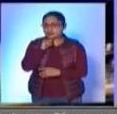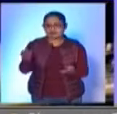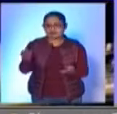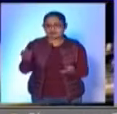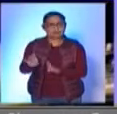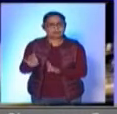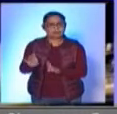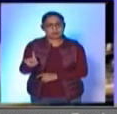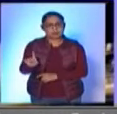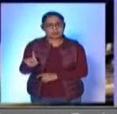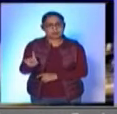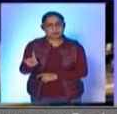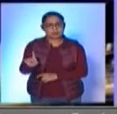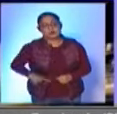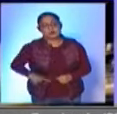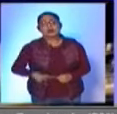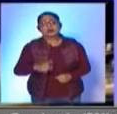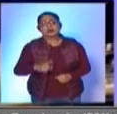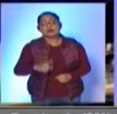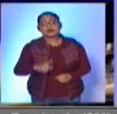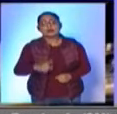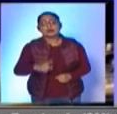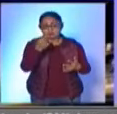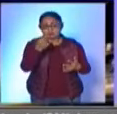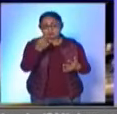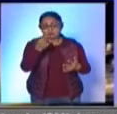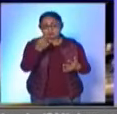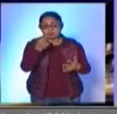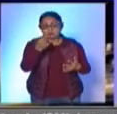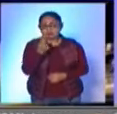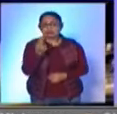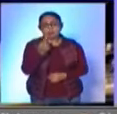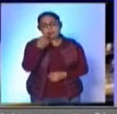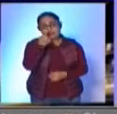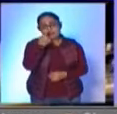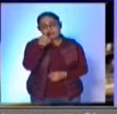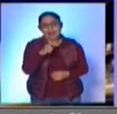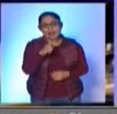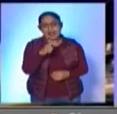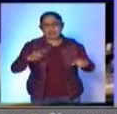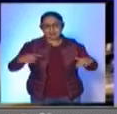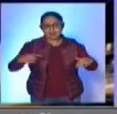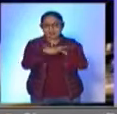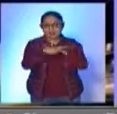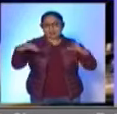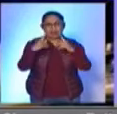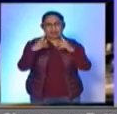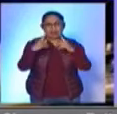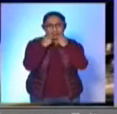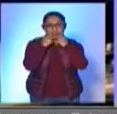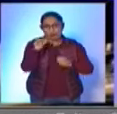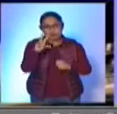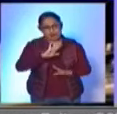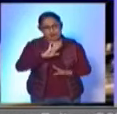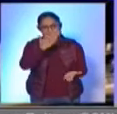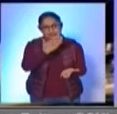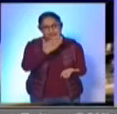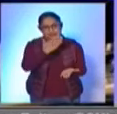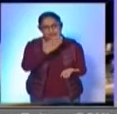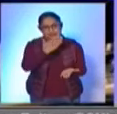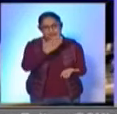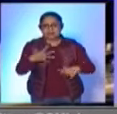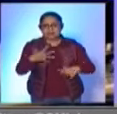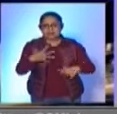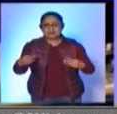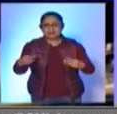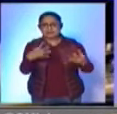Aureoles Conejo puntualizó que con dichas medidas se busca reducir la movilidad de las personas y cortar así la cadena de